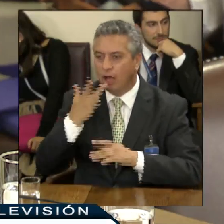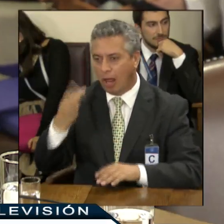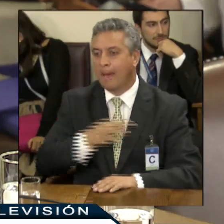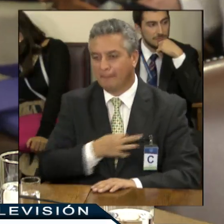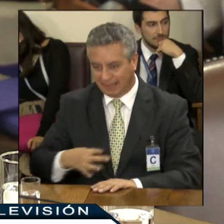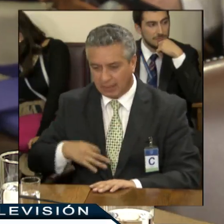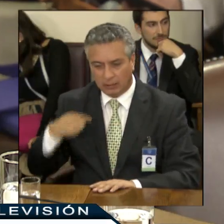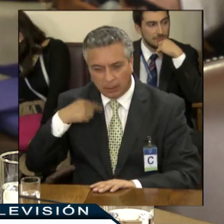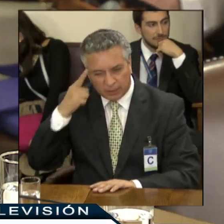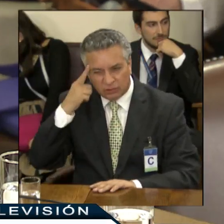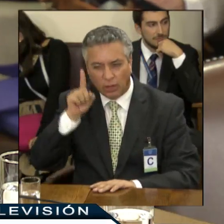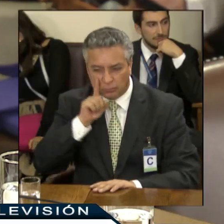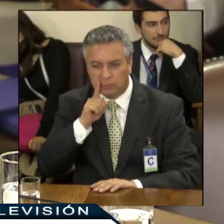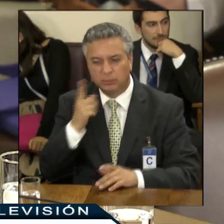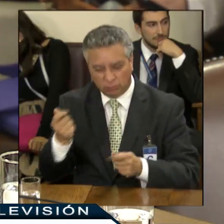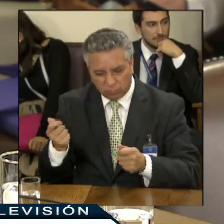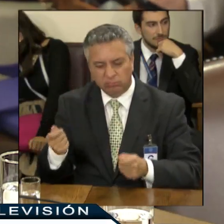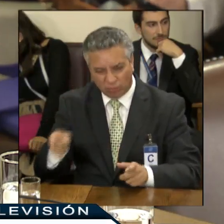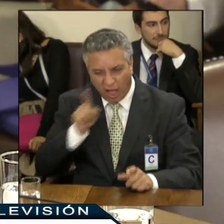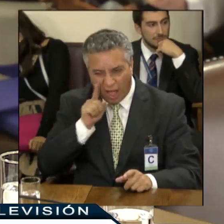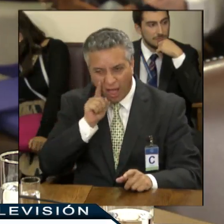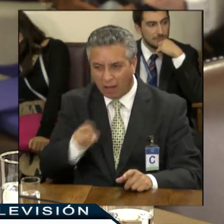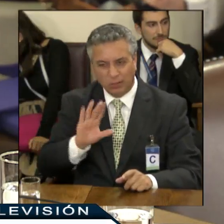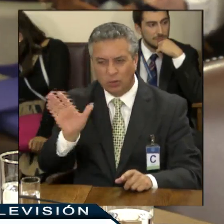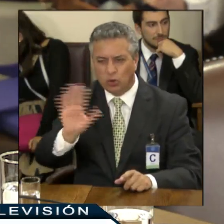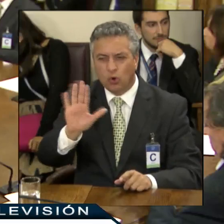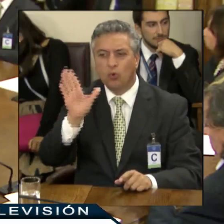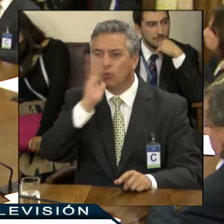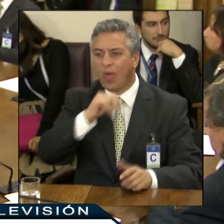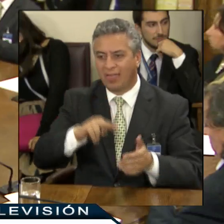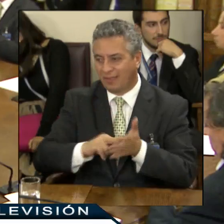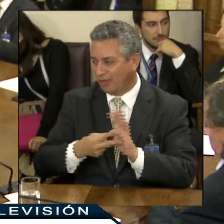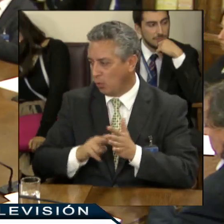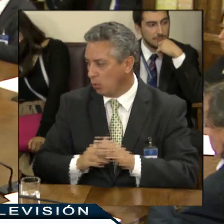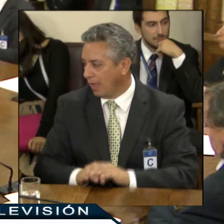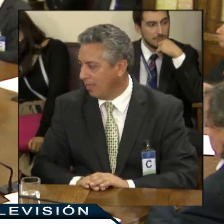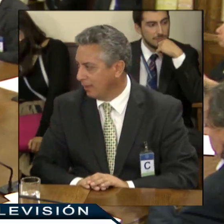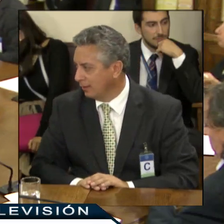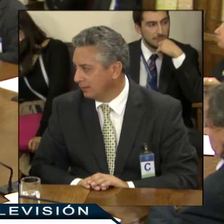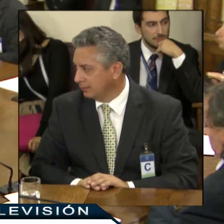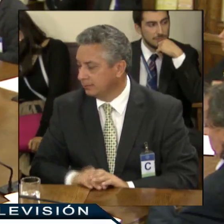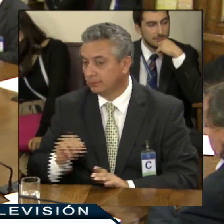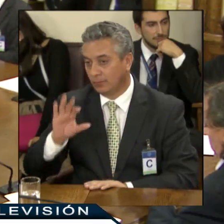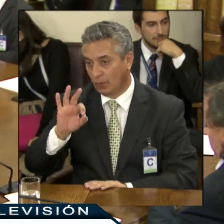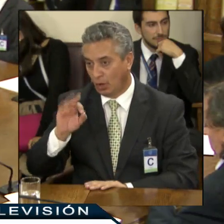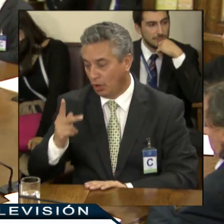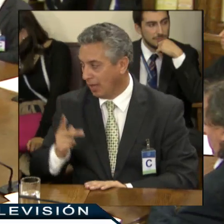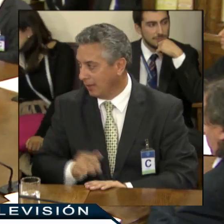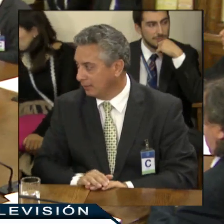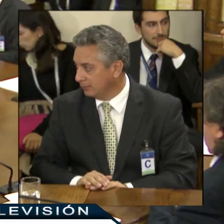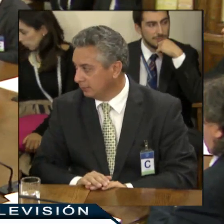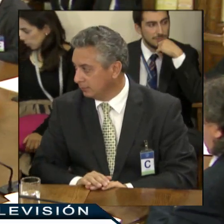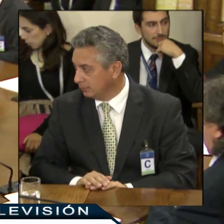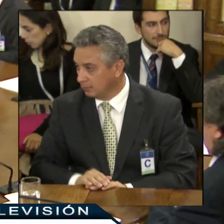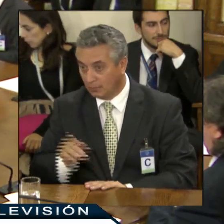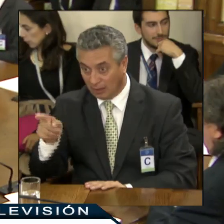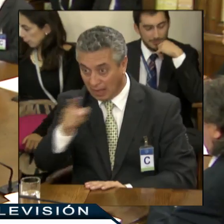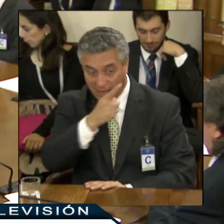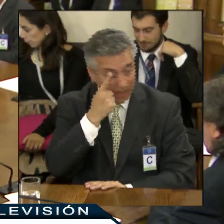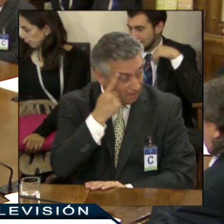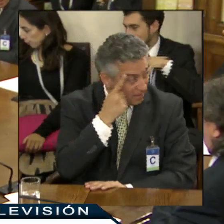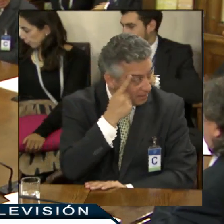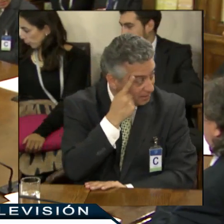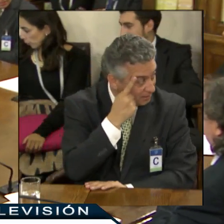eso yo creo que tenemos los recursos y no no hay tantas dificultades Okay les